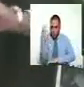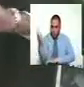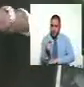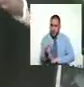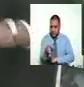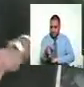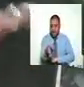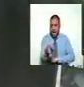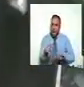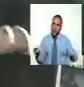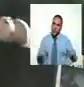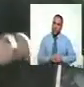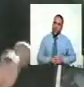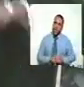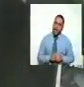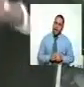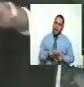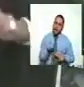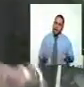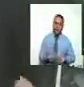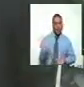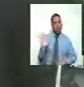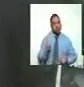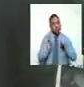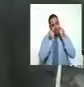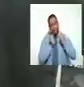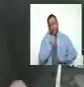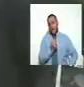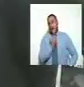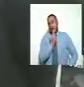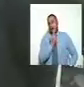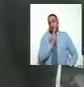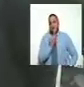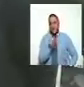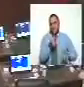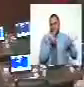tanta risa le causa al presidente Juan Manuel Santos. Gracias, señor presidente.